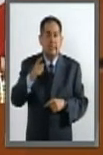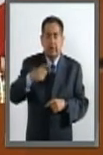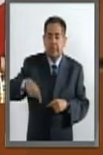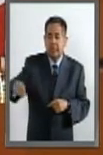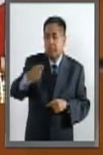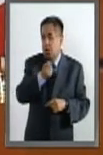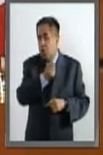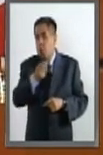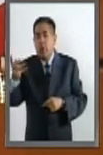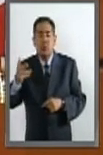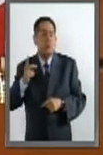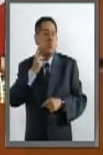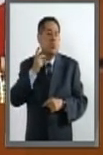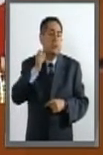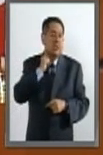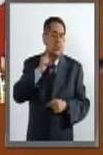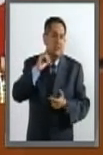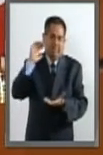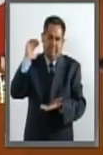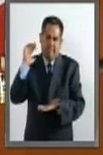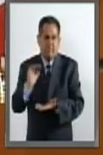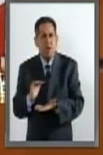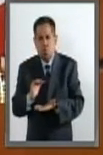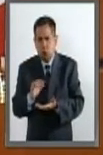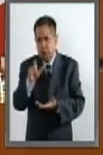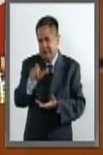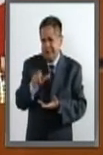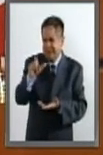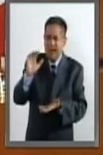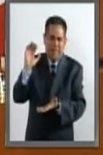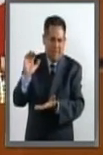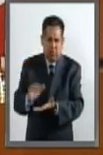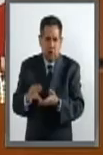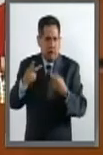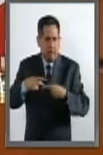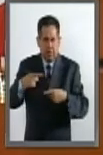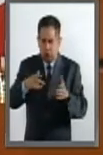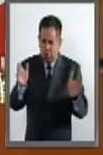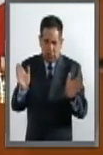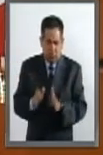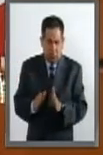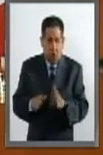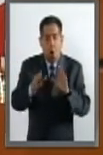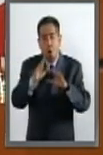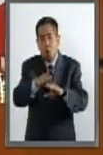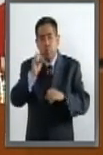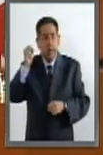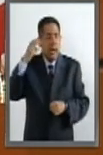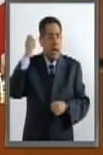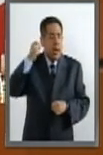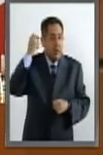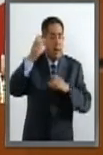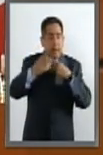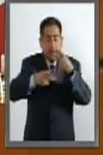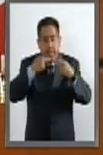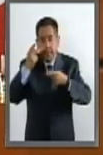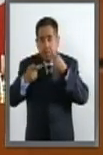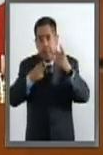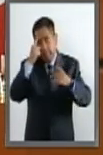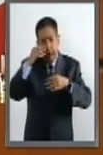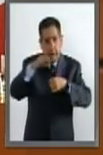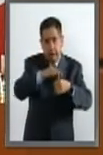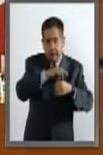de legisladores al Congreso de la Unión y reducción en los tiempos de campaña, los cuales proponen lo